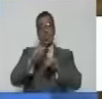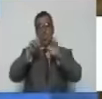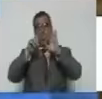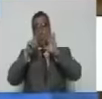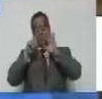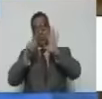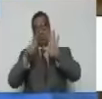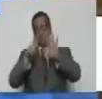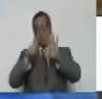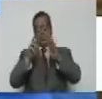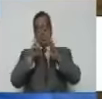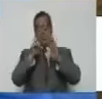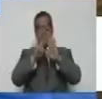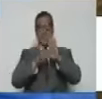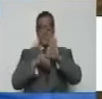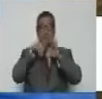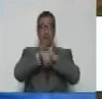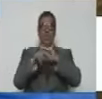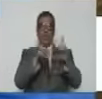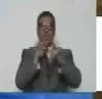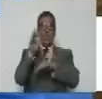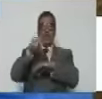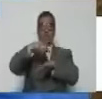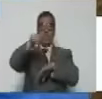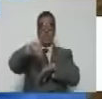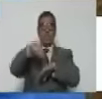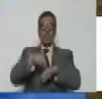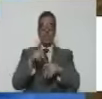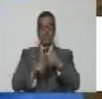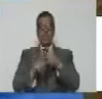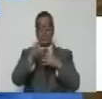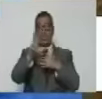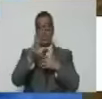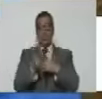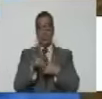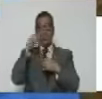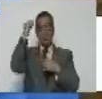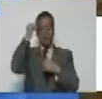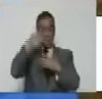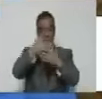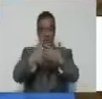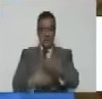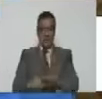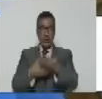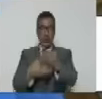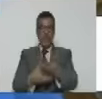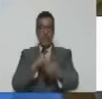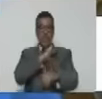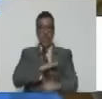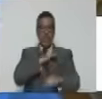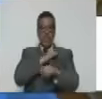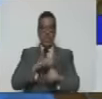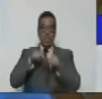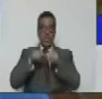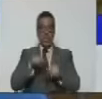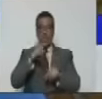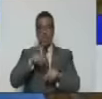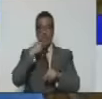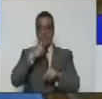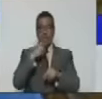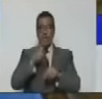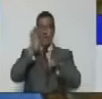del Reglamento Interior y de Debates de la Asamblea Nacional. Tercero, considerar el informe presentado por la Comisión Permanente